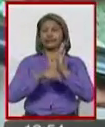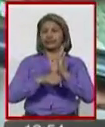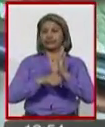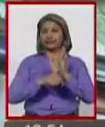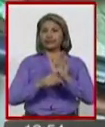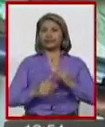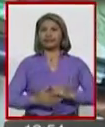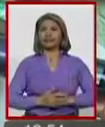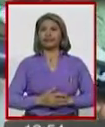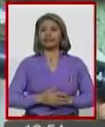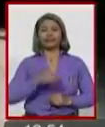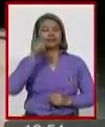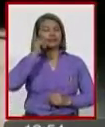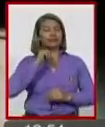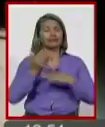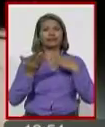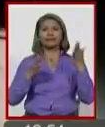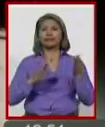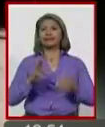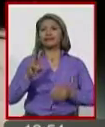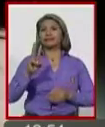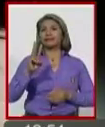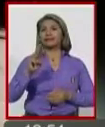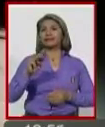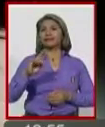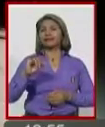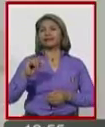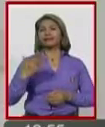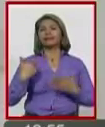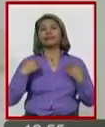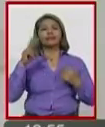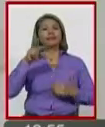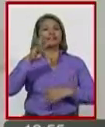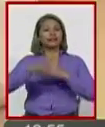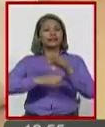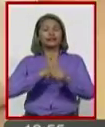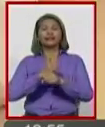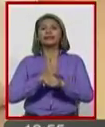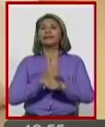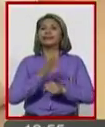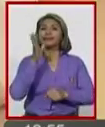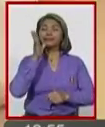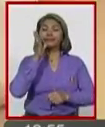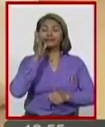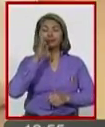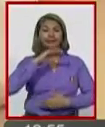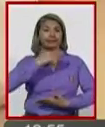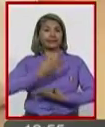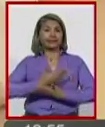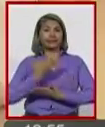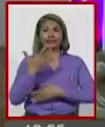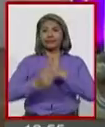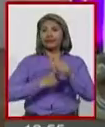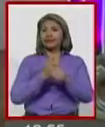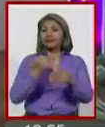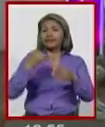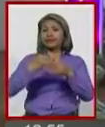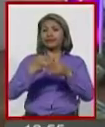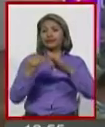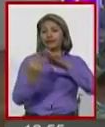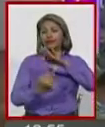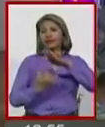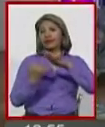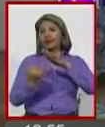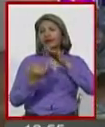lógicamente fallece la víctima. Marisabeth Villarroel Sucre tenía 24 años, madre de un niño de 5 años que iba a ser inscrito al